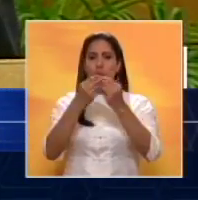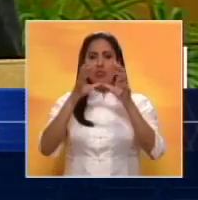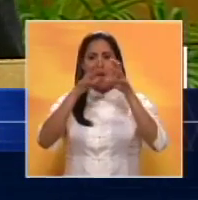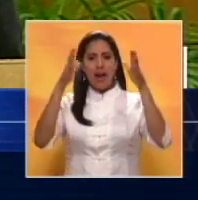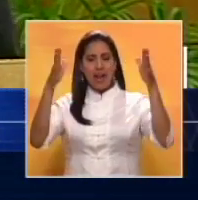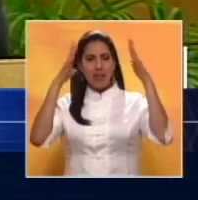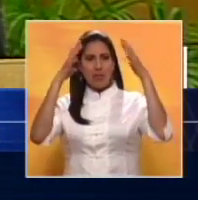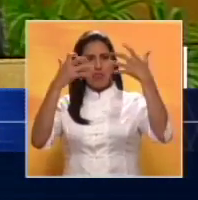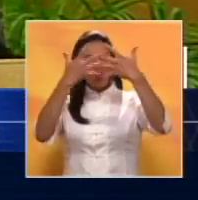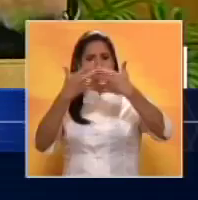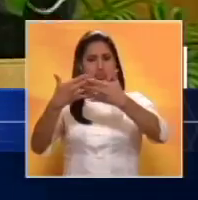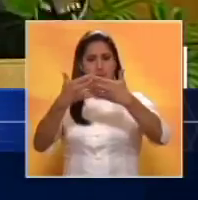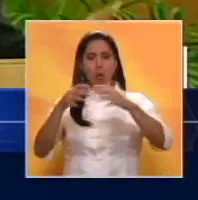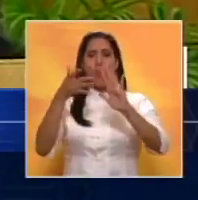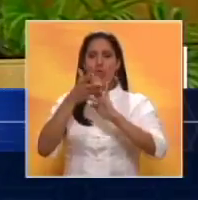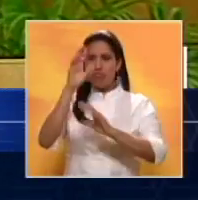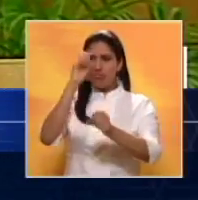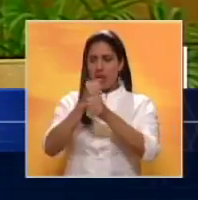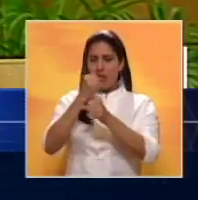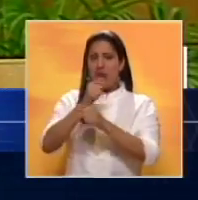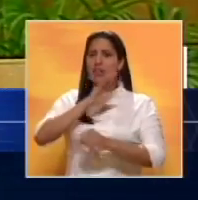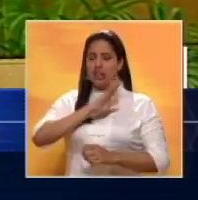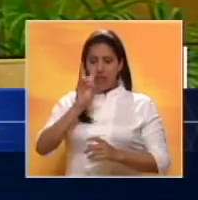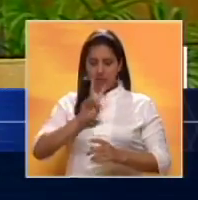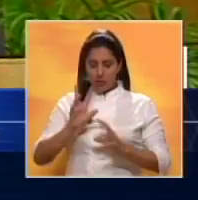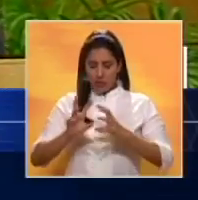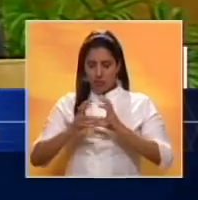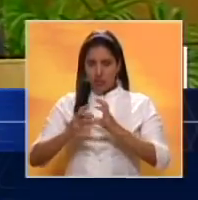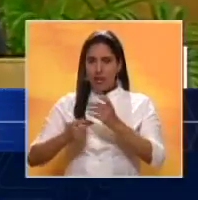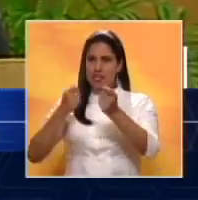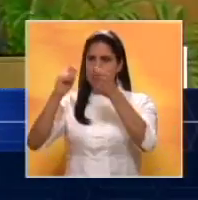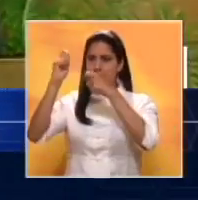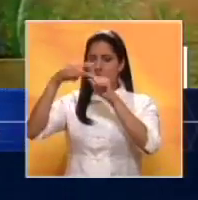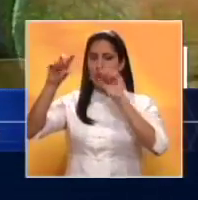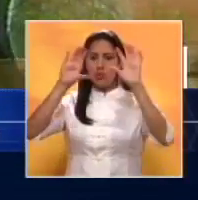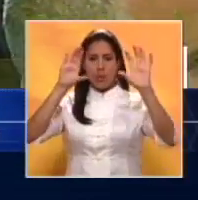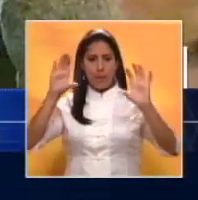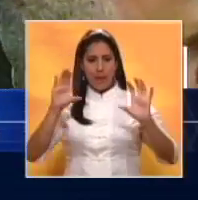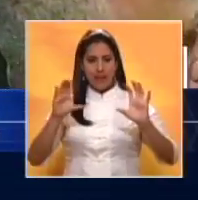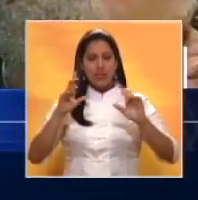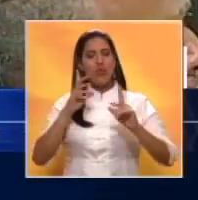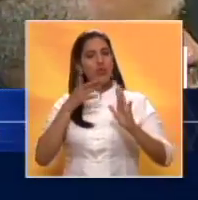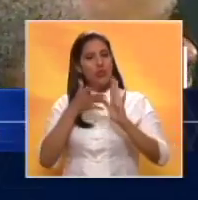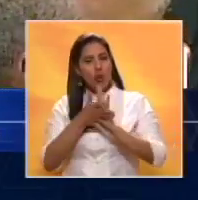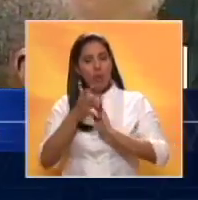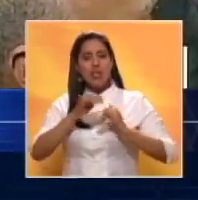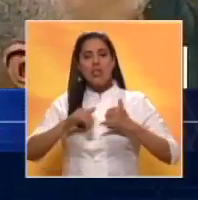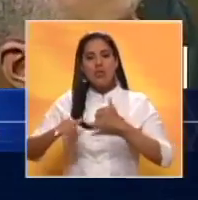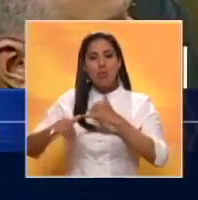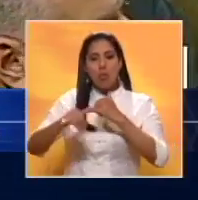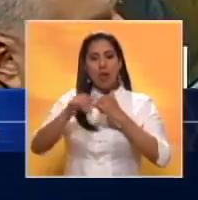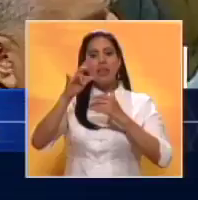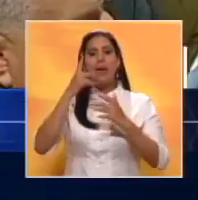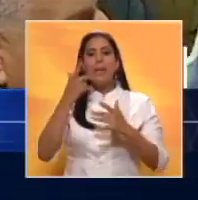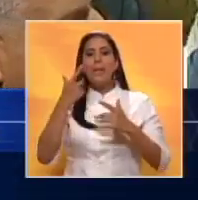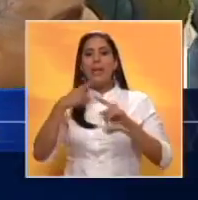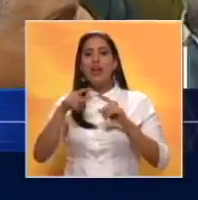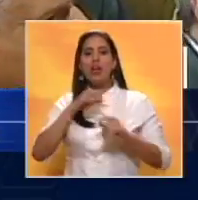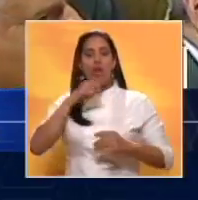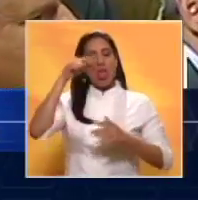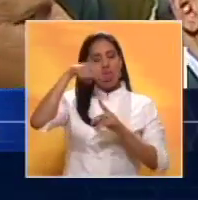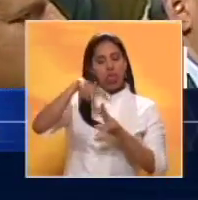grandes potencialidades, con los productos que tiene Venezuela para la exportación en términos de igualdad y no de